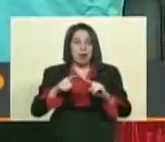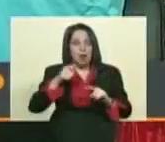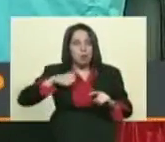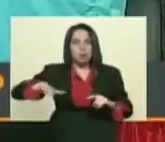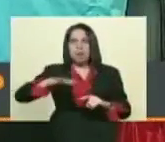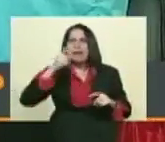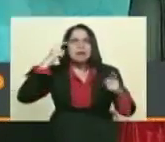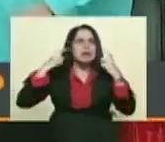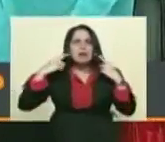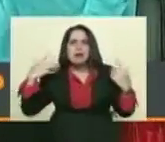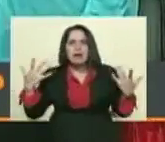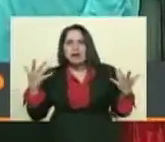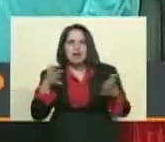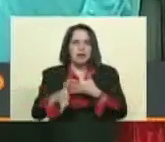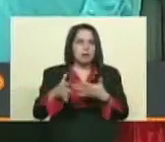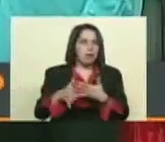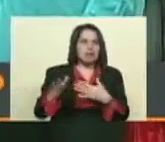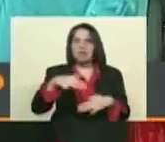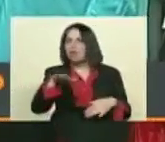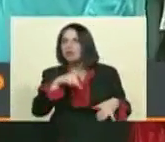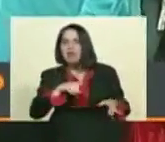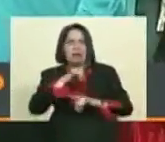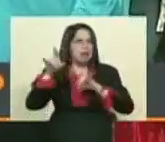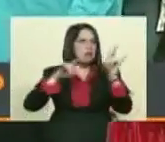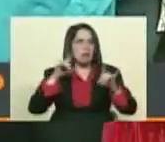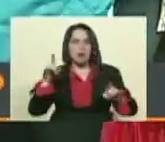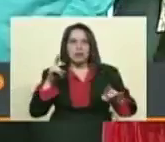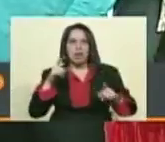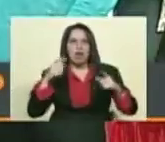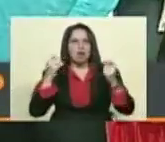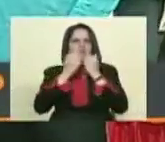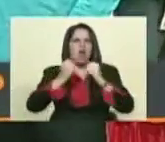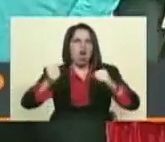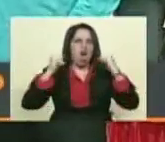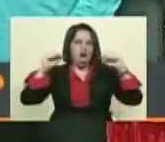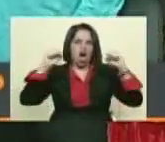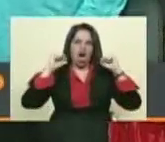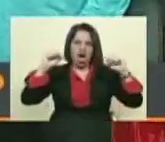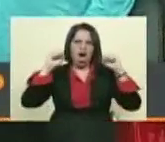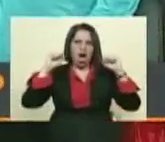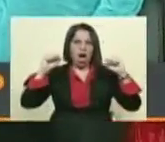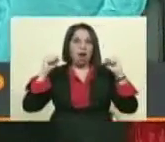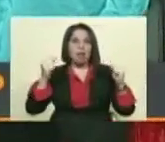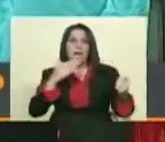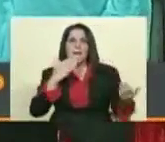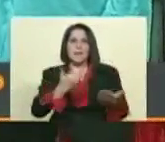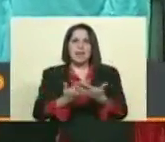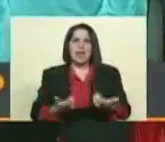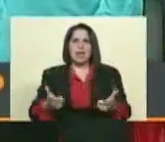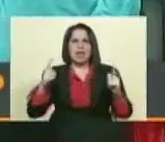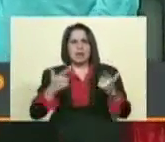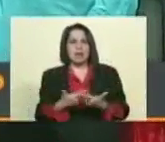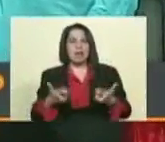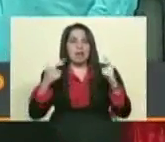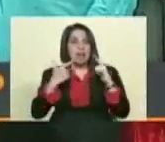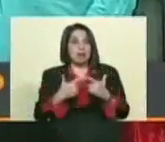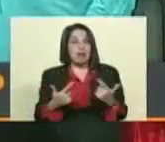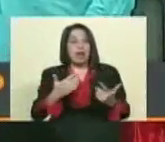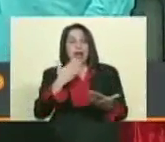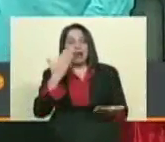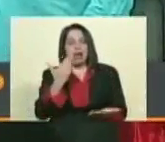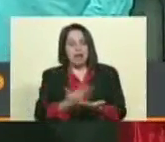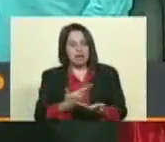enteró cuando vieron que los guaraguanos salían del aeropuerto y comenzó la manifestación. Entonces, queremos agradecer no solamente al